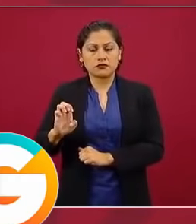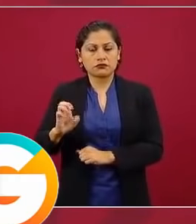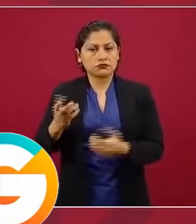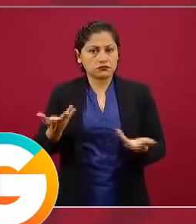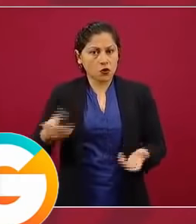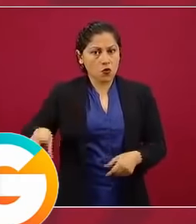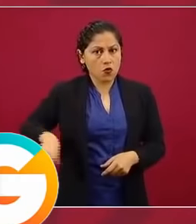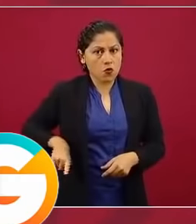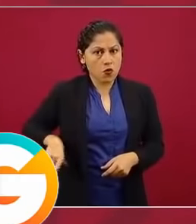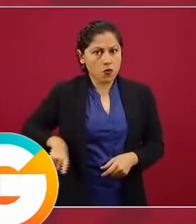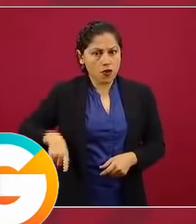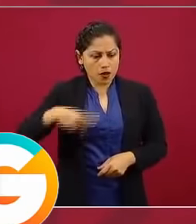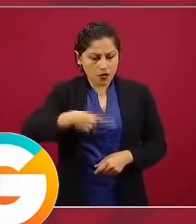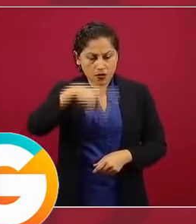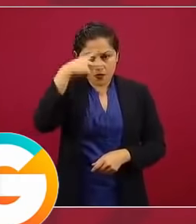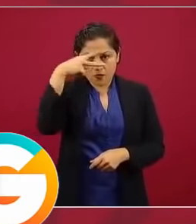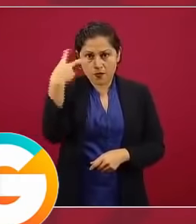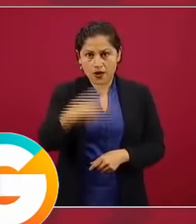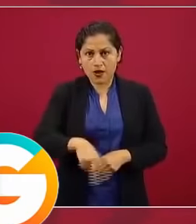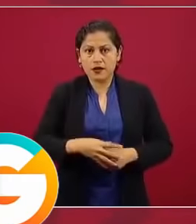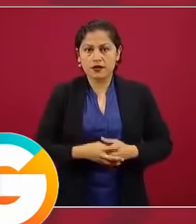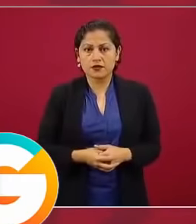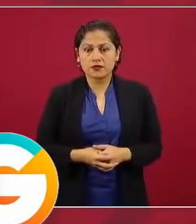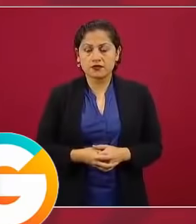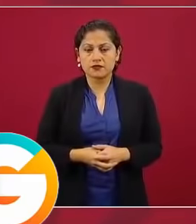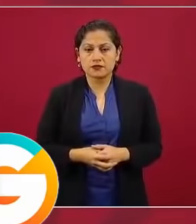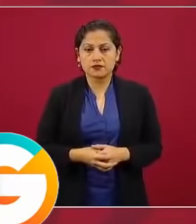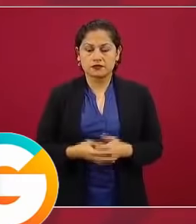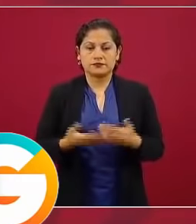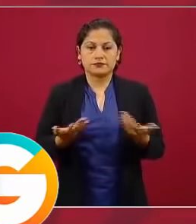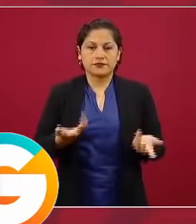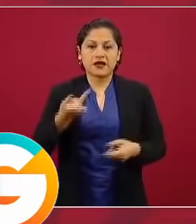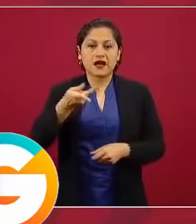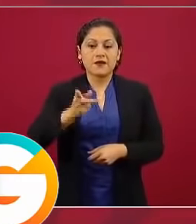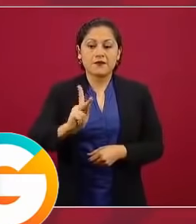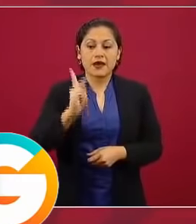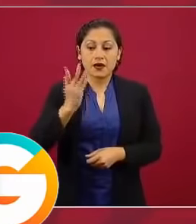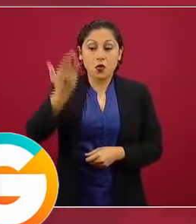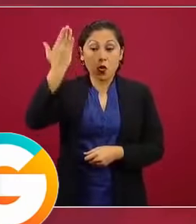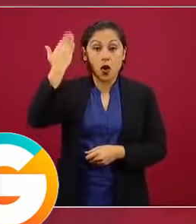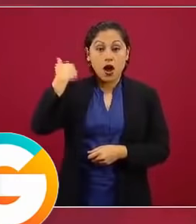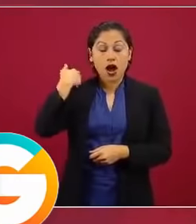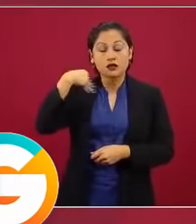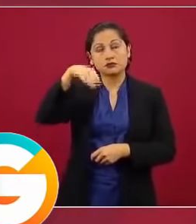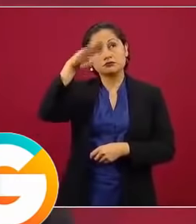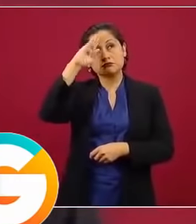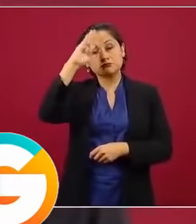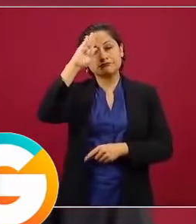plantas públicas. Y como el plan era arruinar